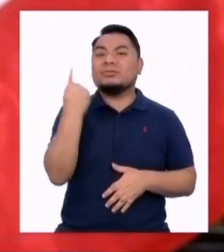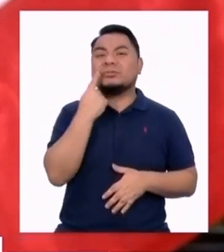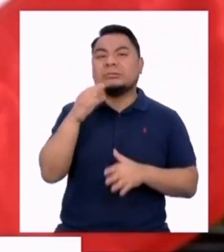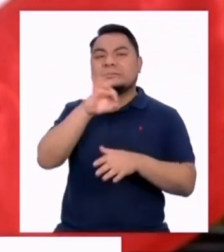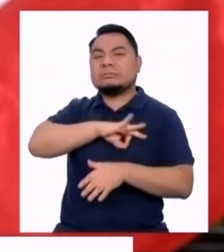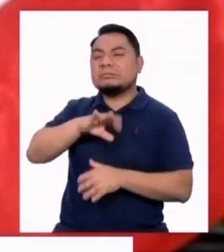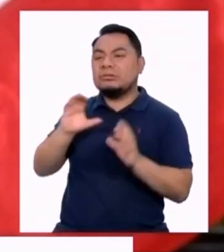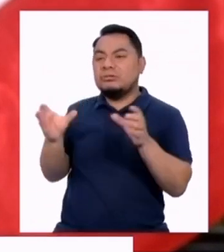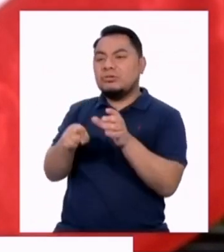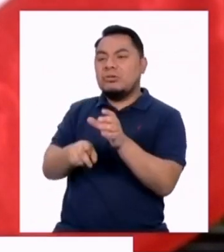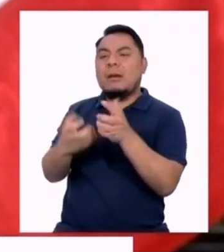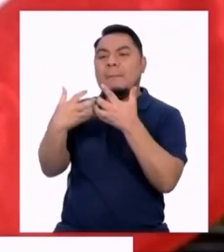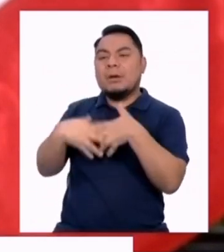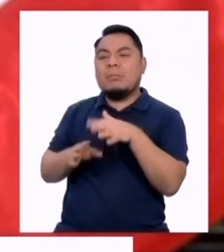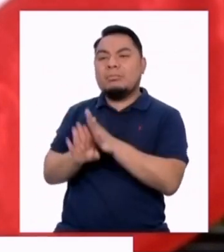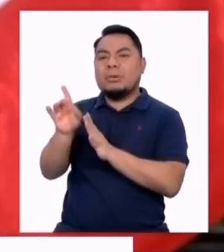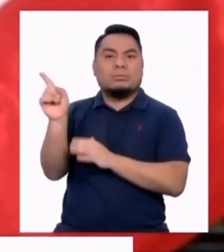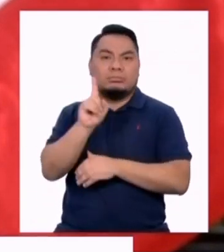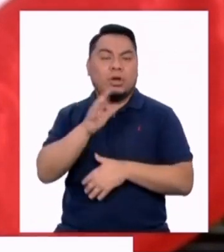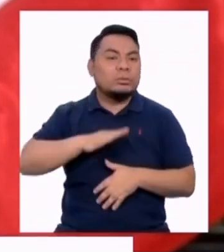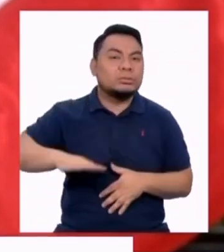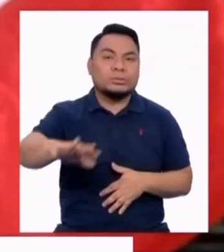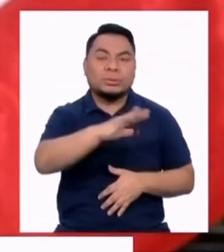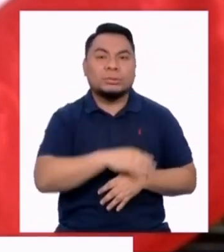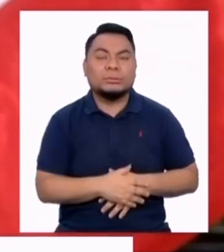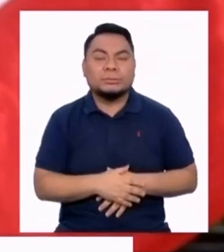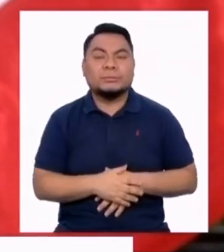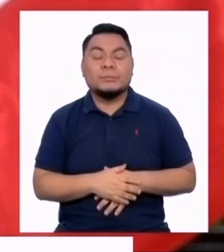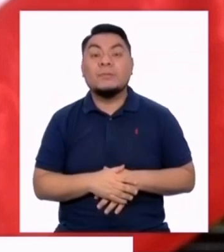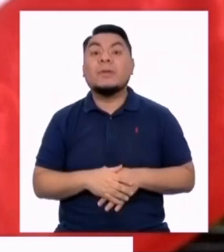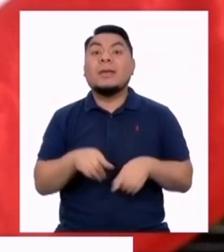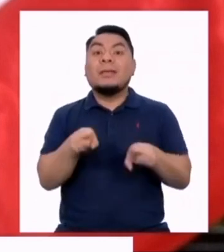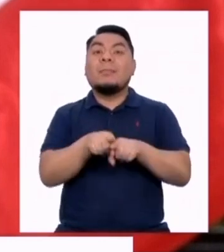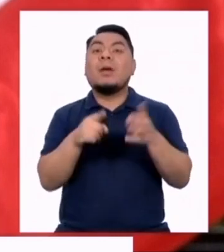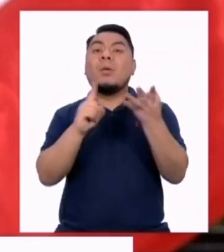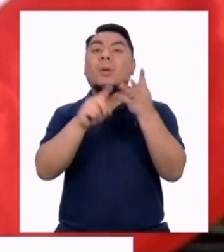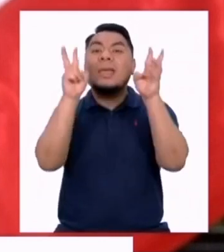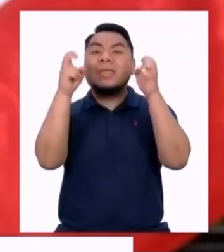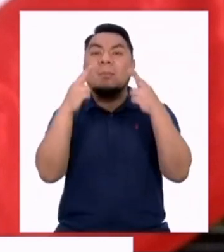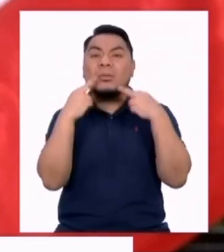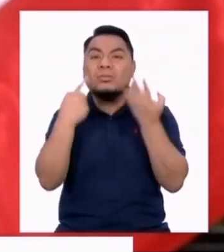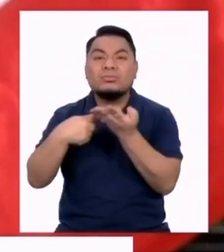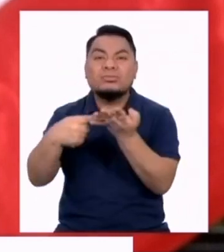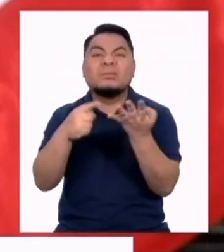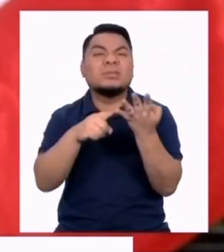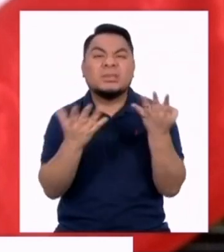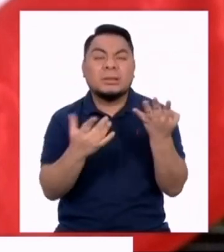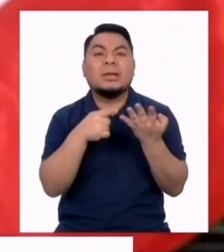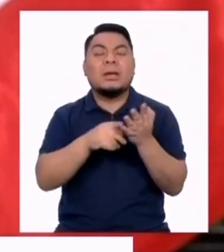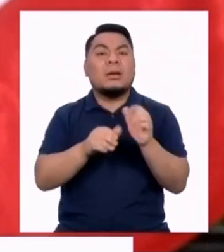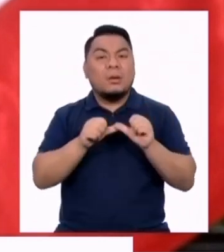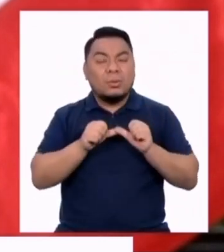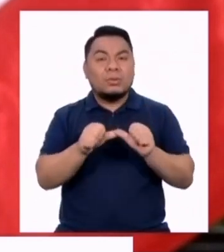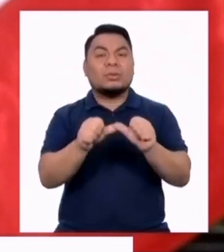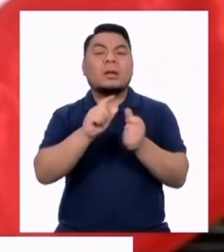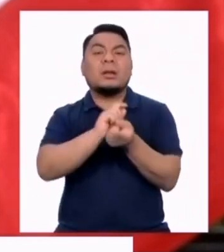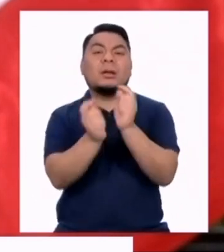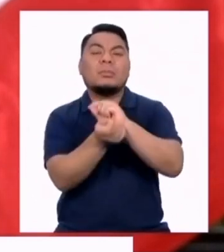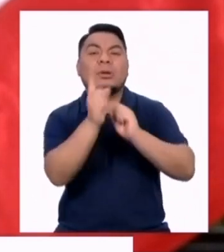punto es la continuidad de la reforma política y del sistema de administración de justicia